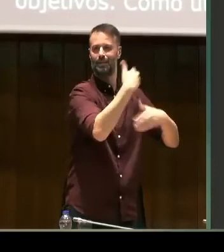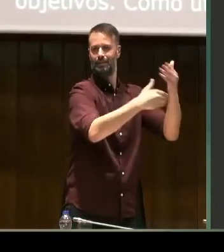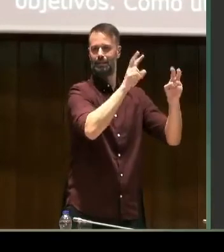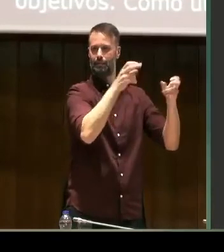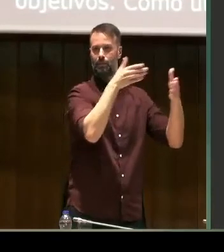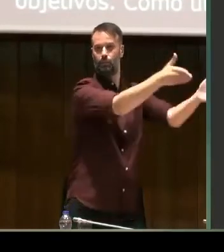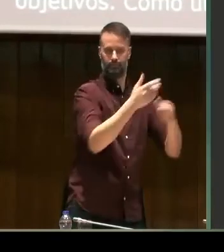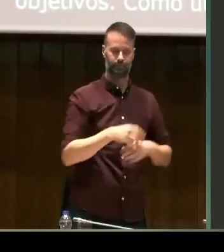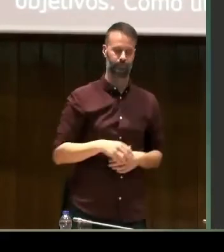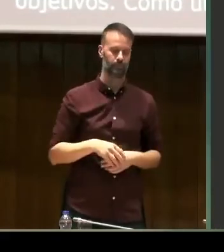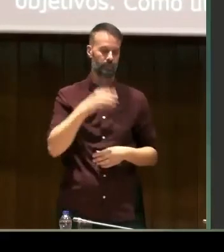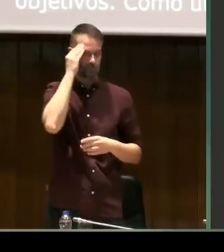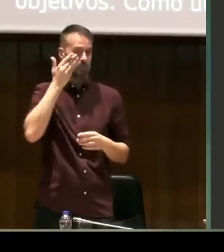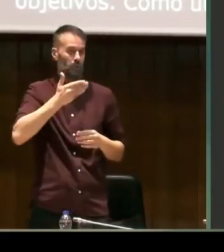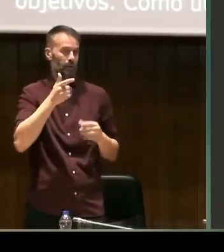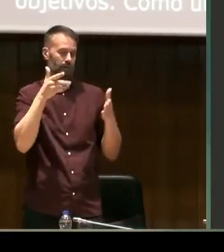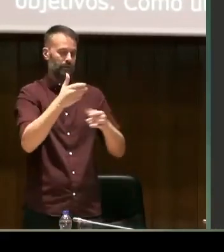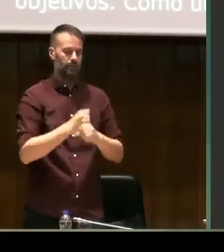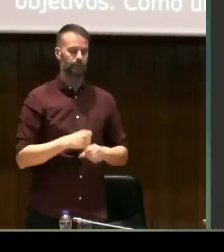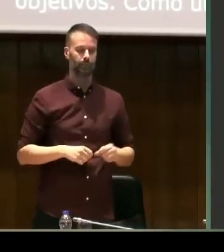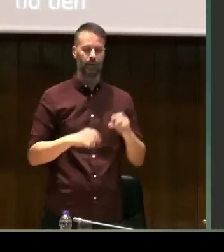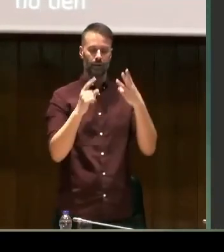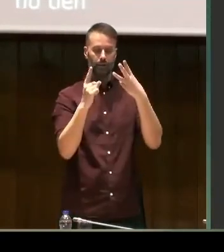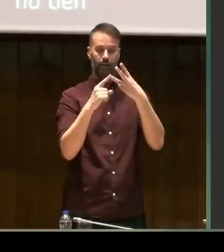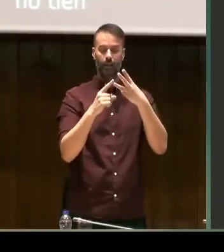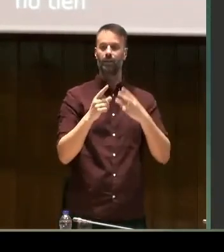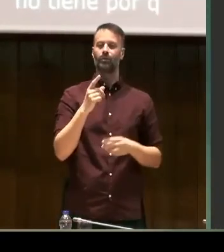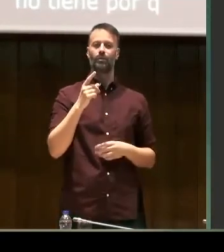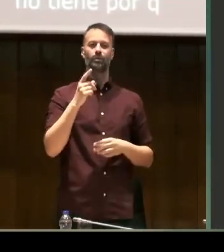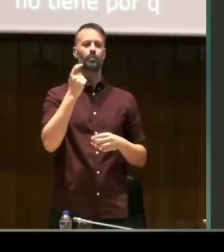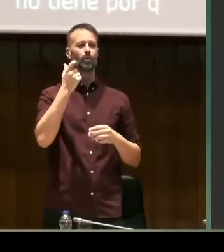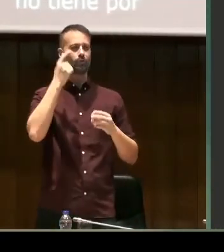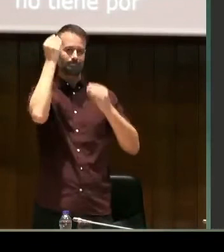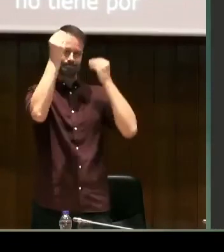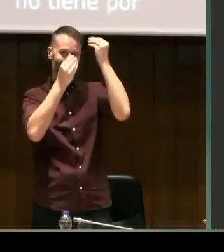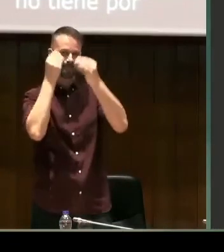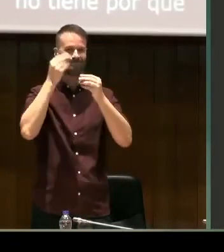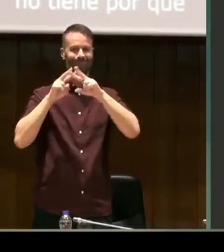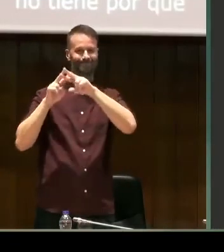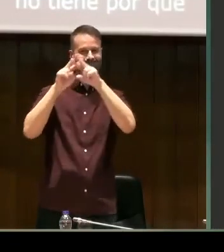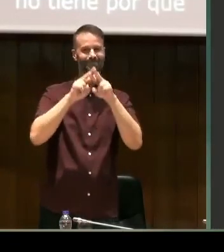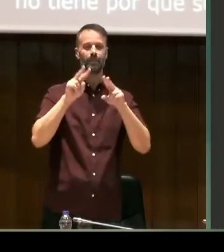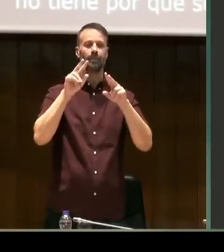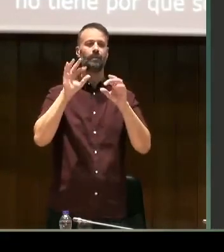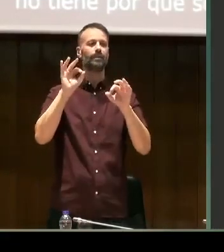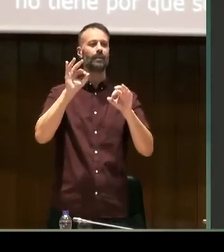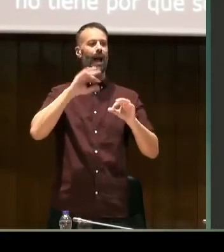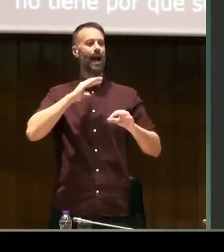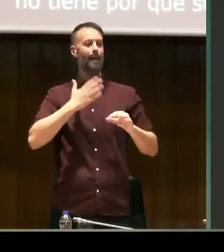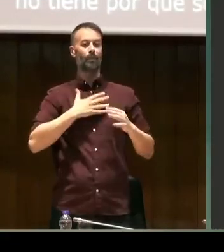que puedan seguir trabajando en ella. Yo creo que es importante dar este enfoque. También